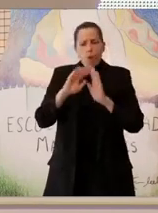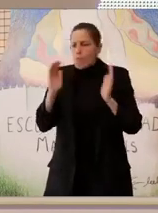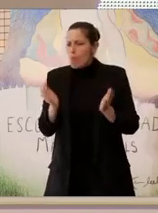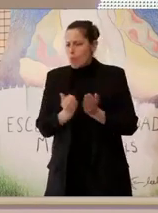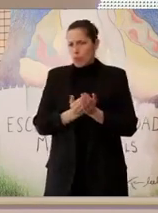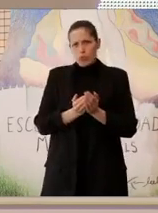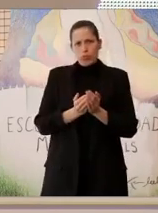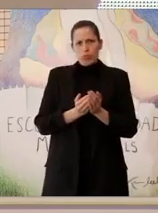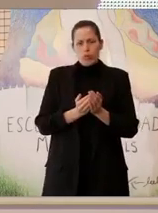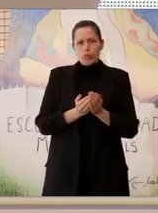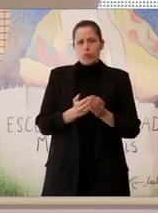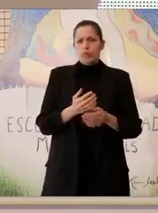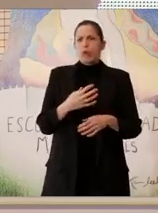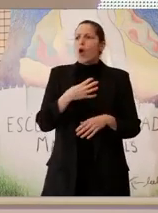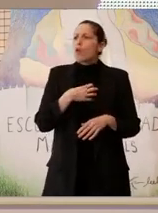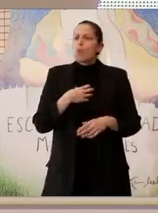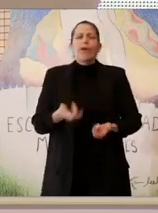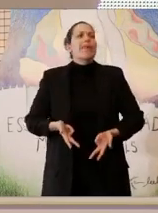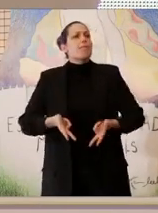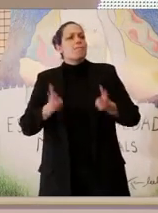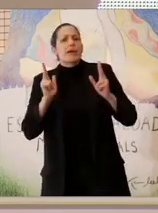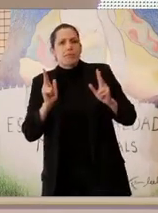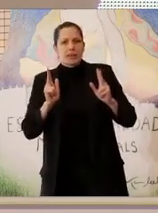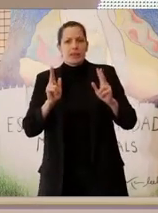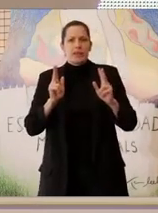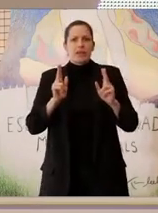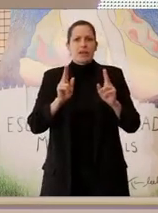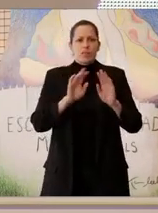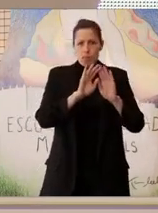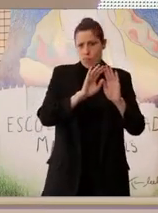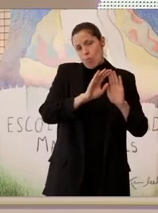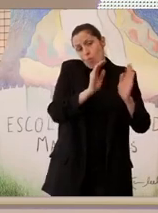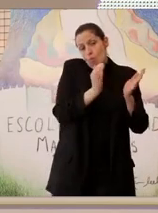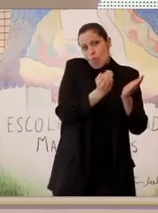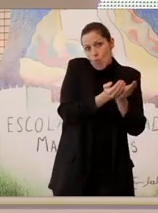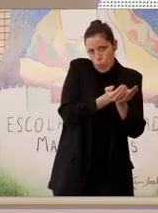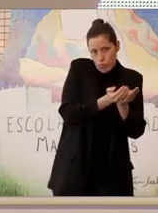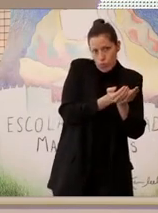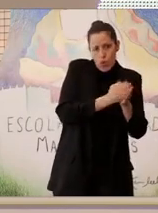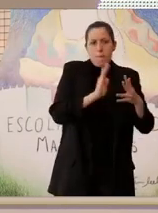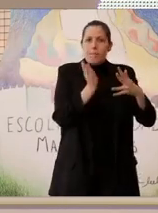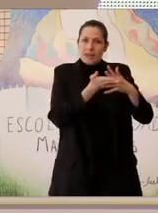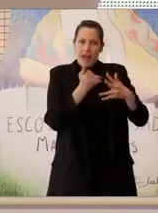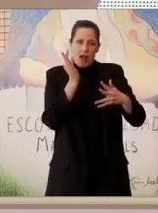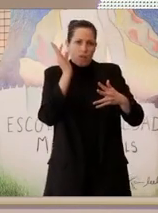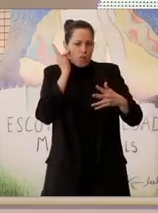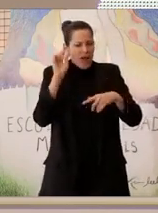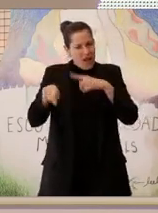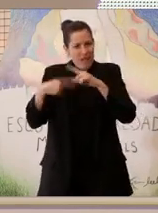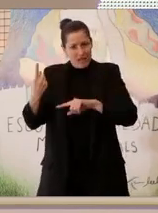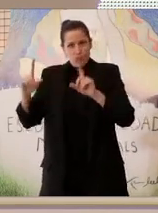siendo más de la mitad de la población, esa foto del Tribunal Supremo, no solamente en España, sino en el resto de los países, represente pues,